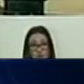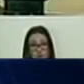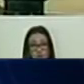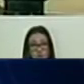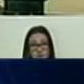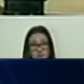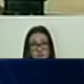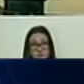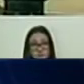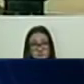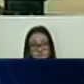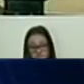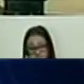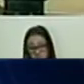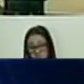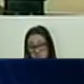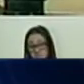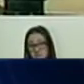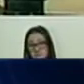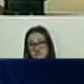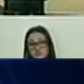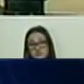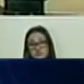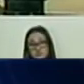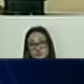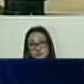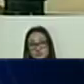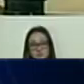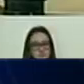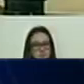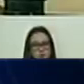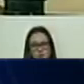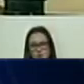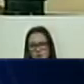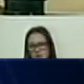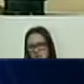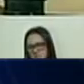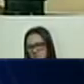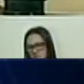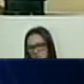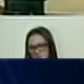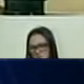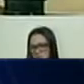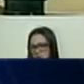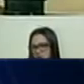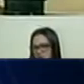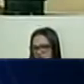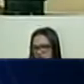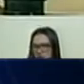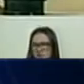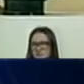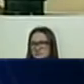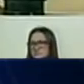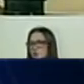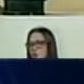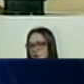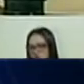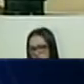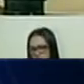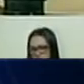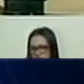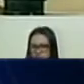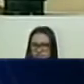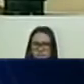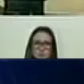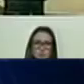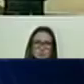Me van a ver. Porque llueva, truene o relampaguee, por aire, tierra o mar,